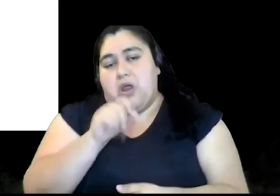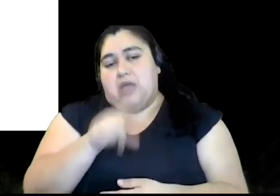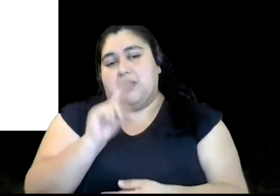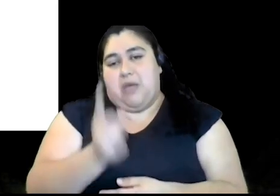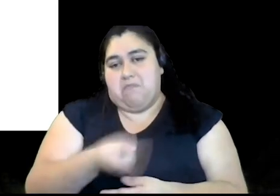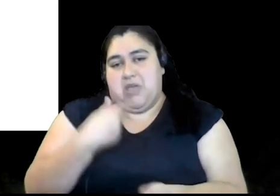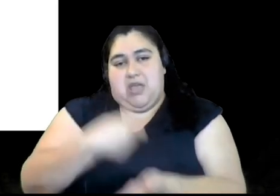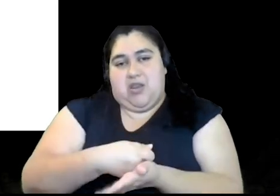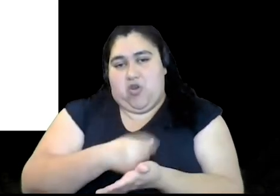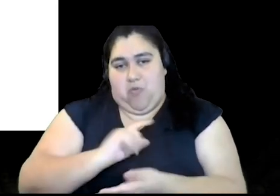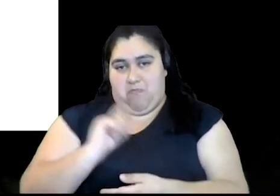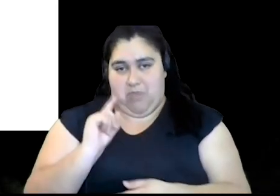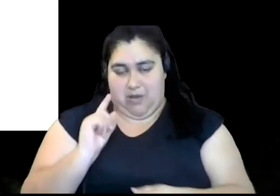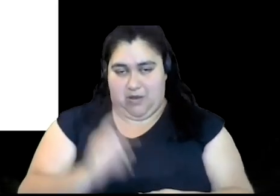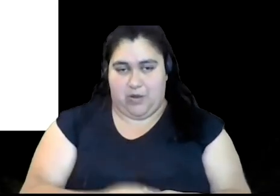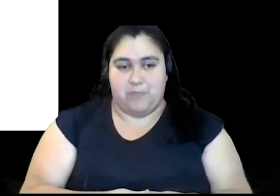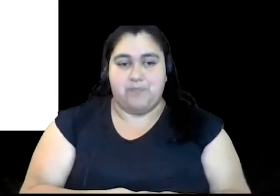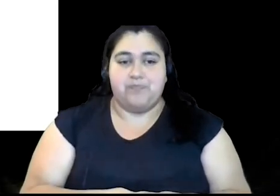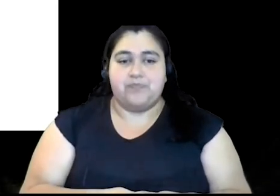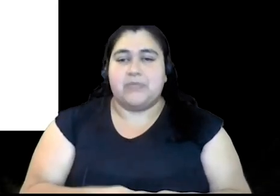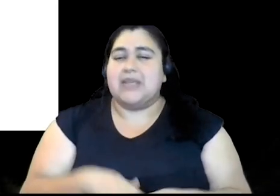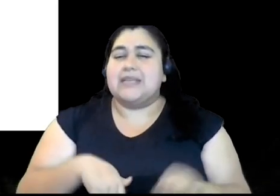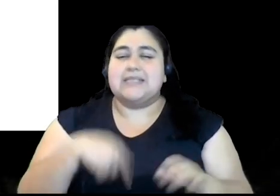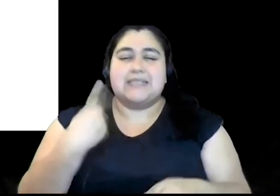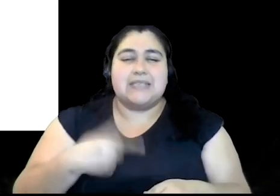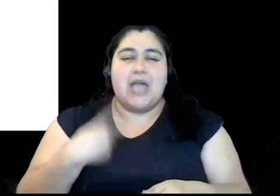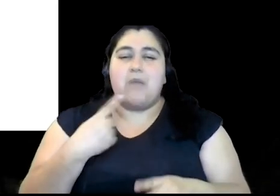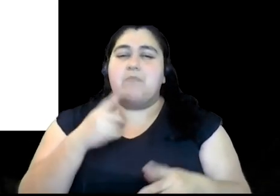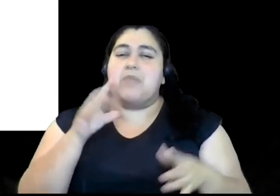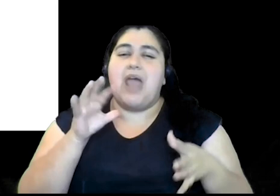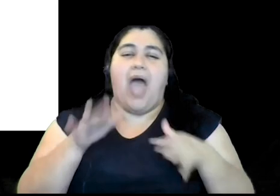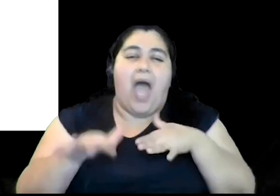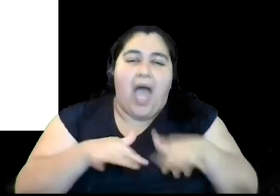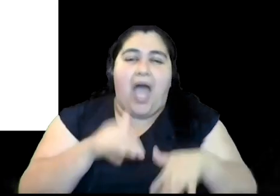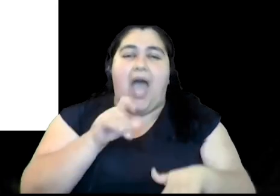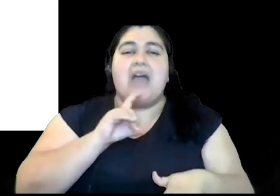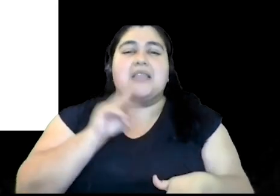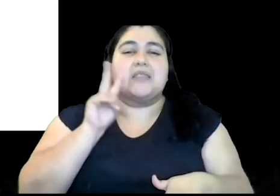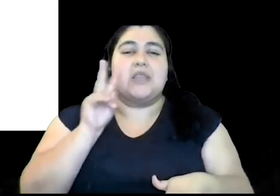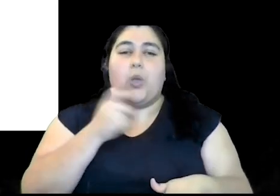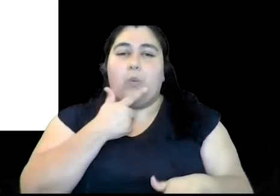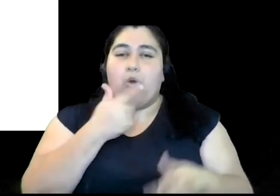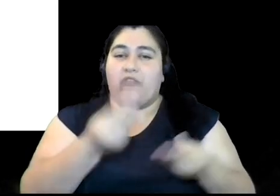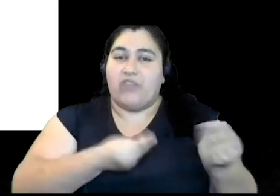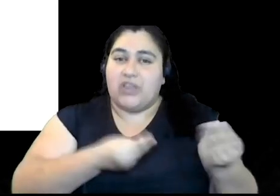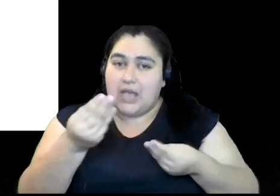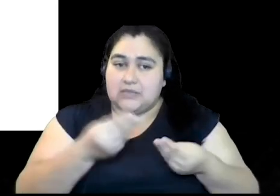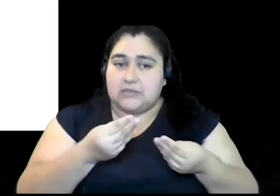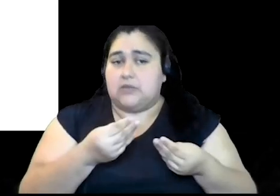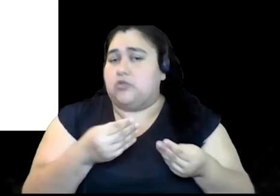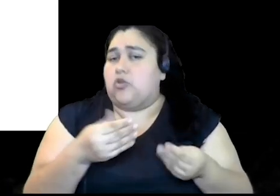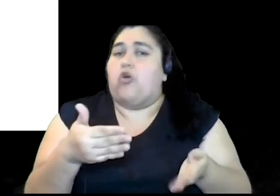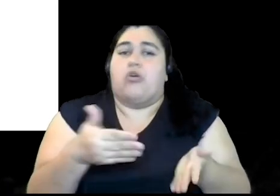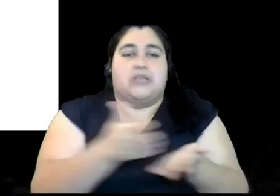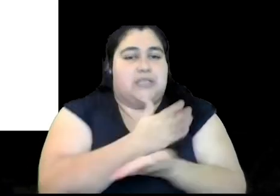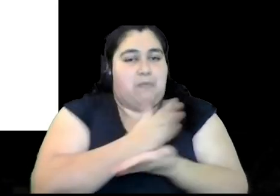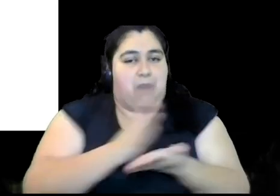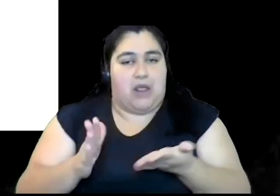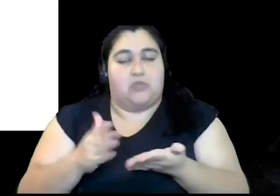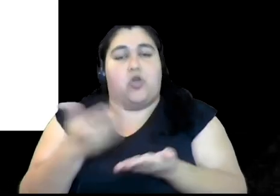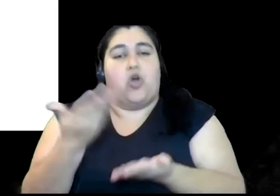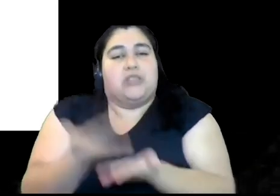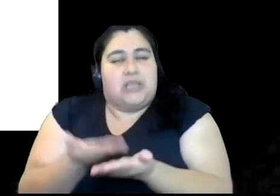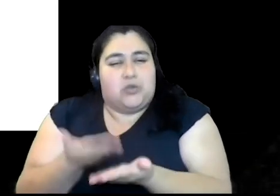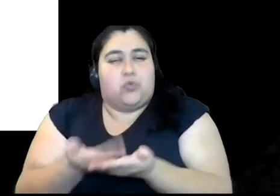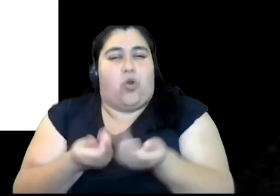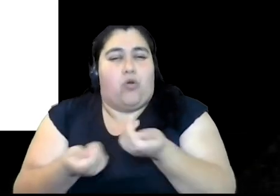eso recuerden, todo lo que se vincule con activos financieros, excepto título público, obligación